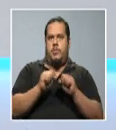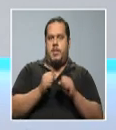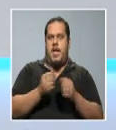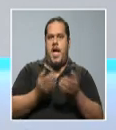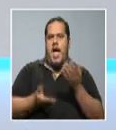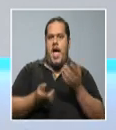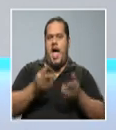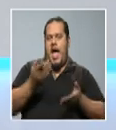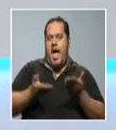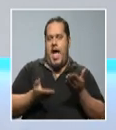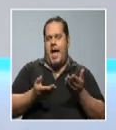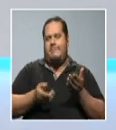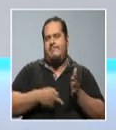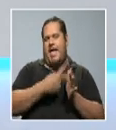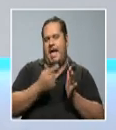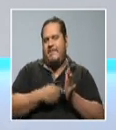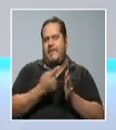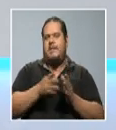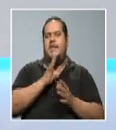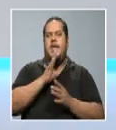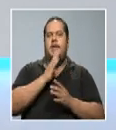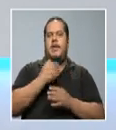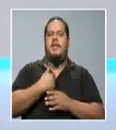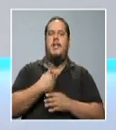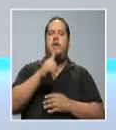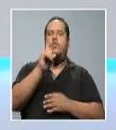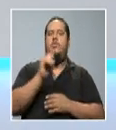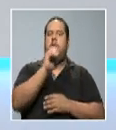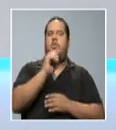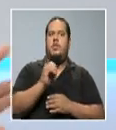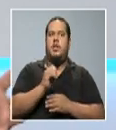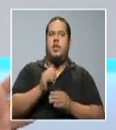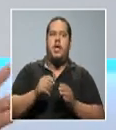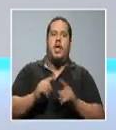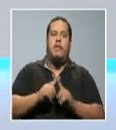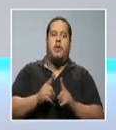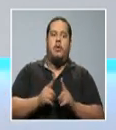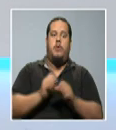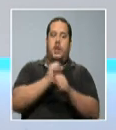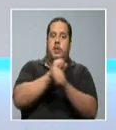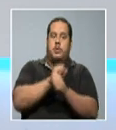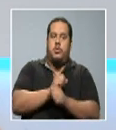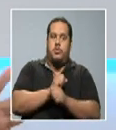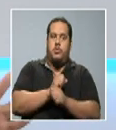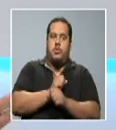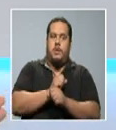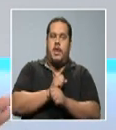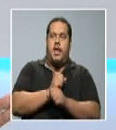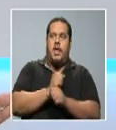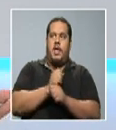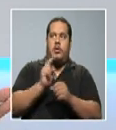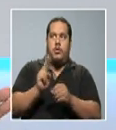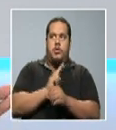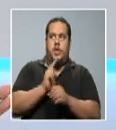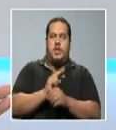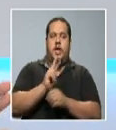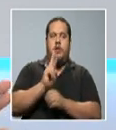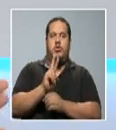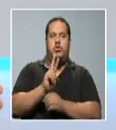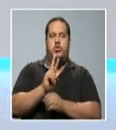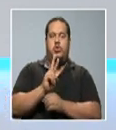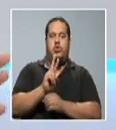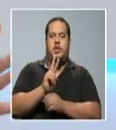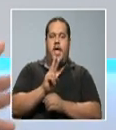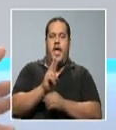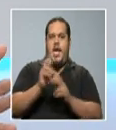obtener el 100%. Sin embargo, lo que se acostumbra en algunas entidades es pues, utilizar dos instrumentos.